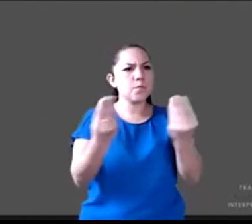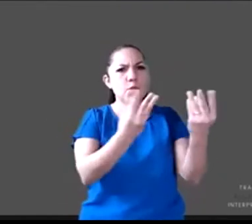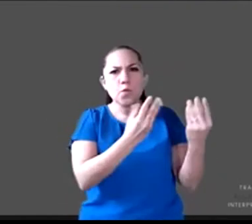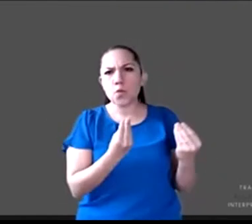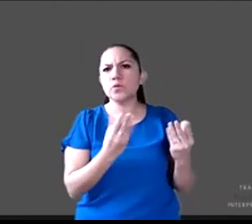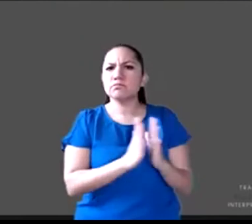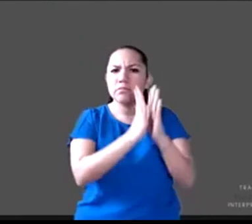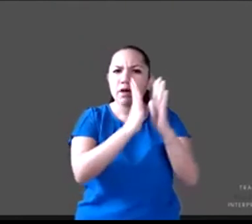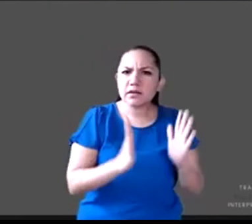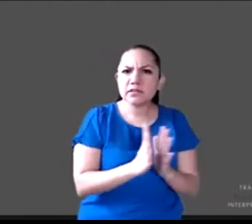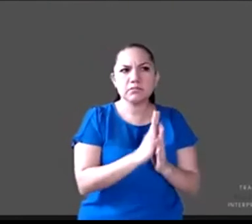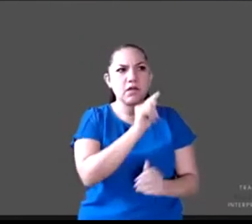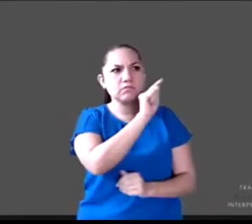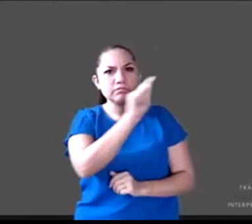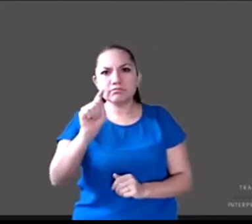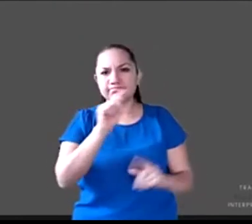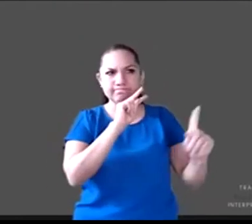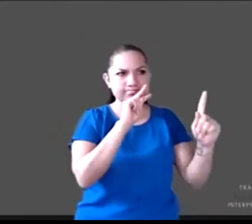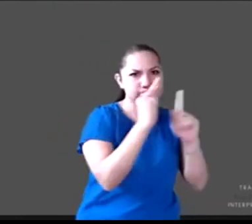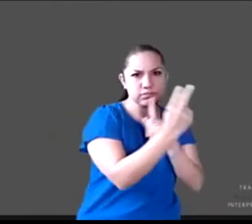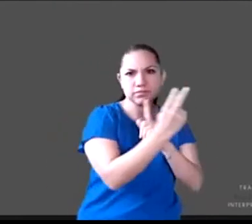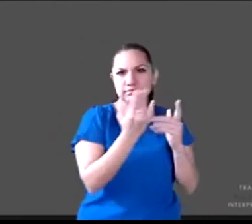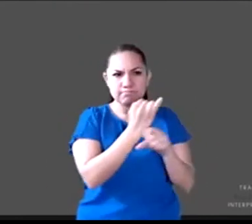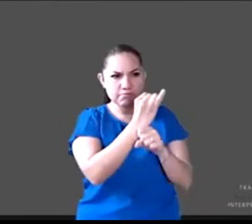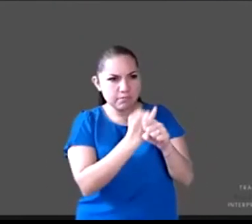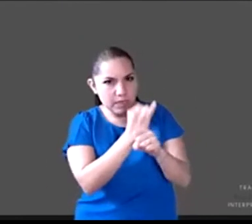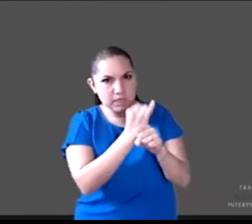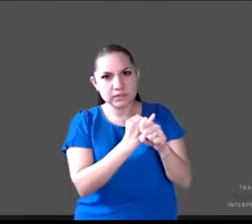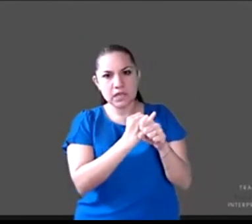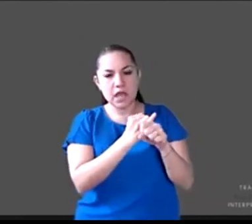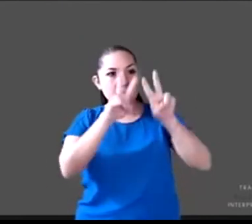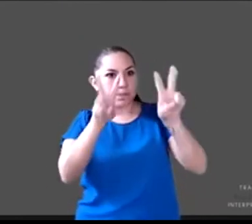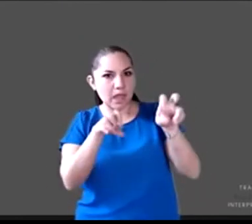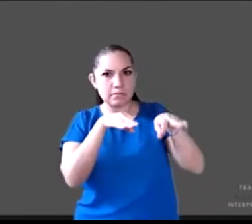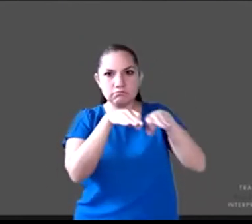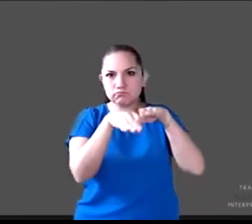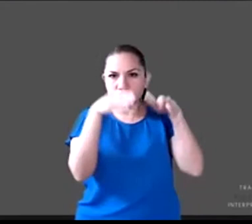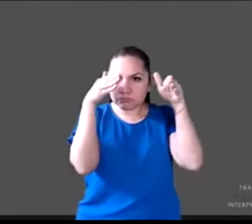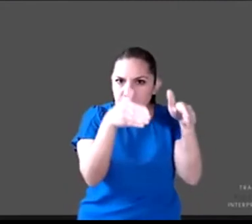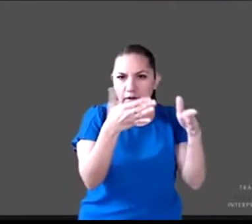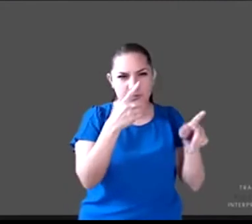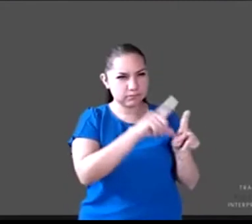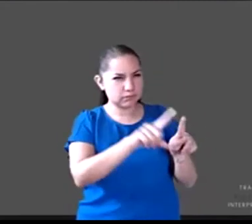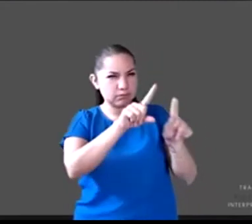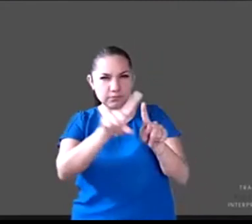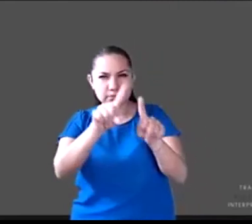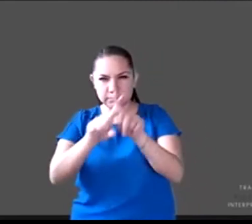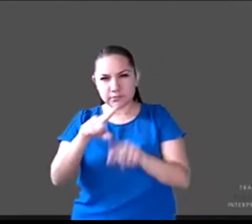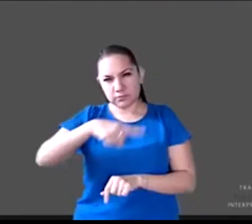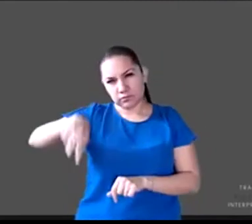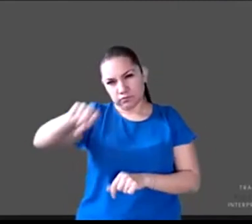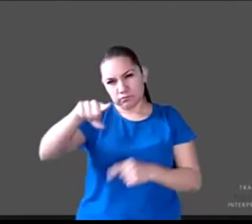trabajando, investigando, proponiendo, accionando de manera directa por los derechos de niños,